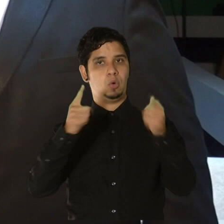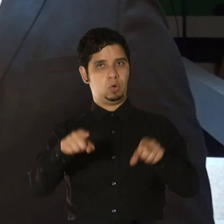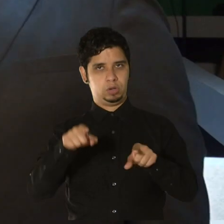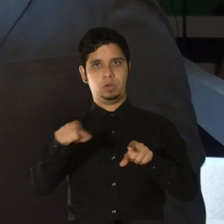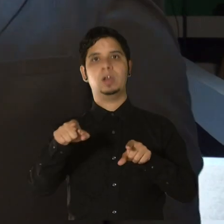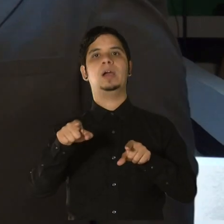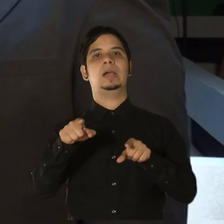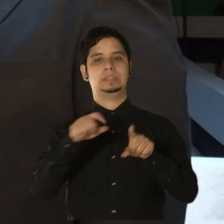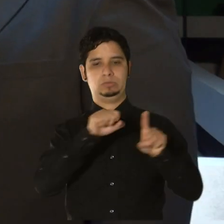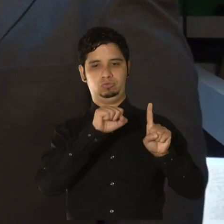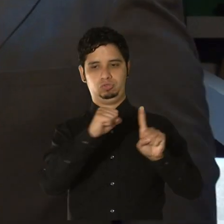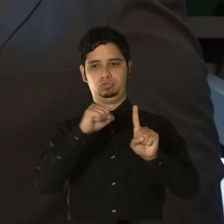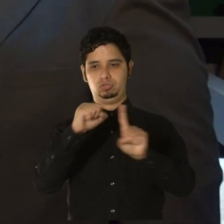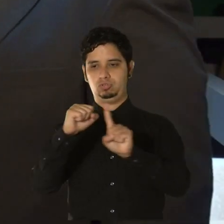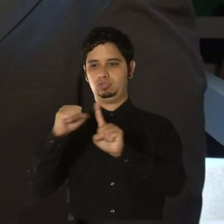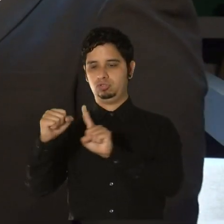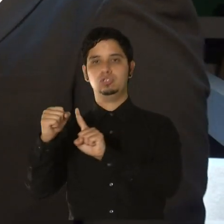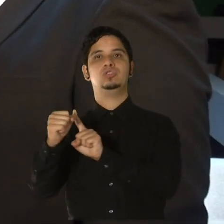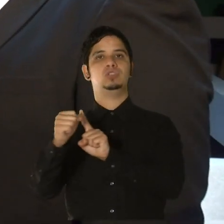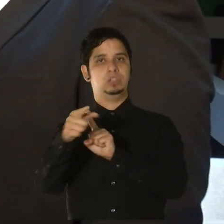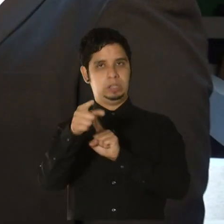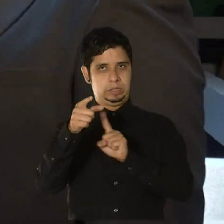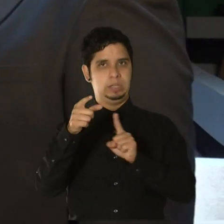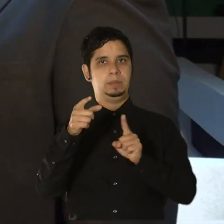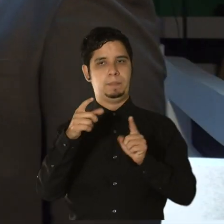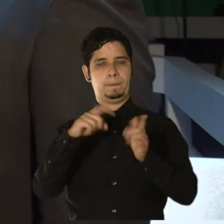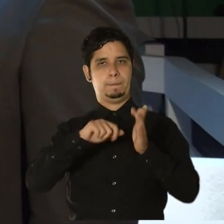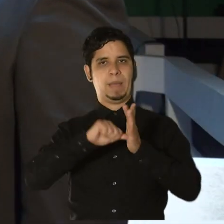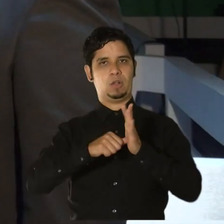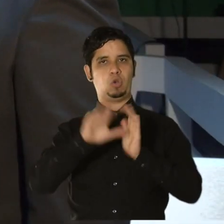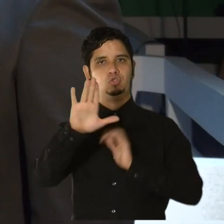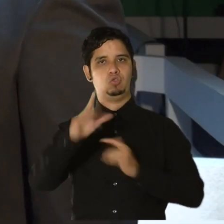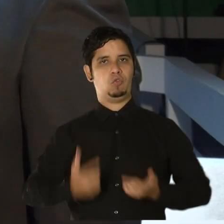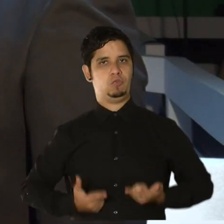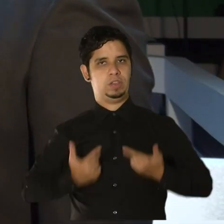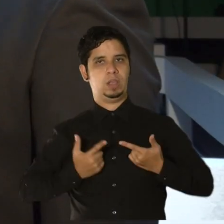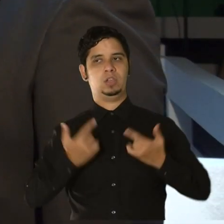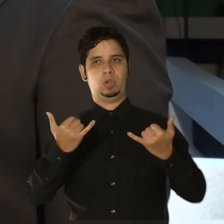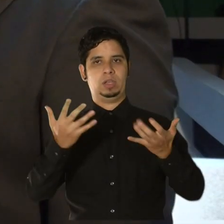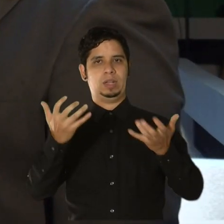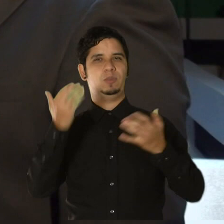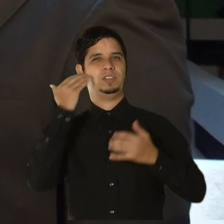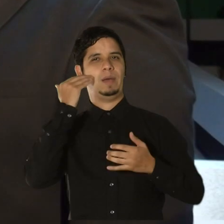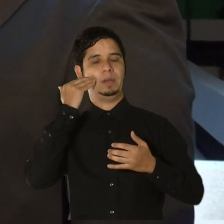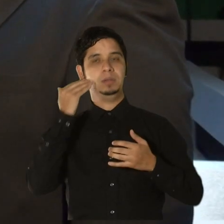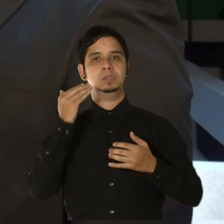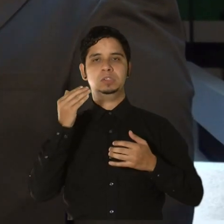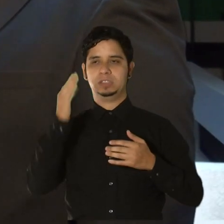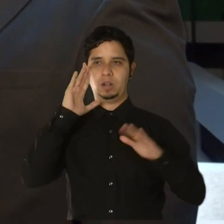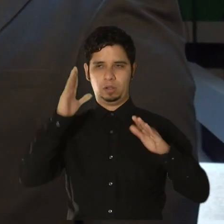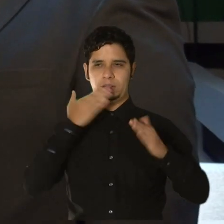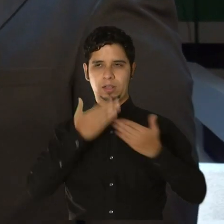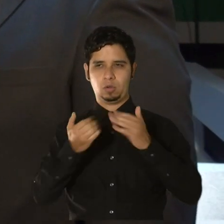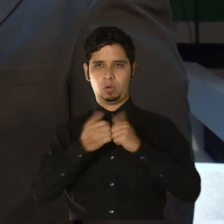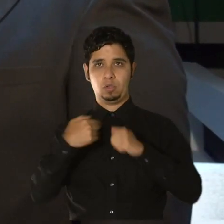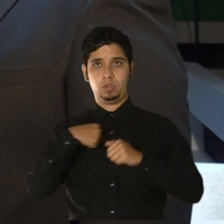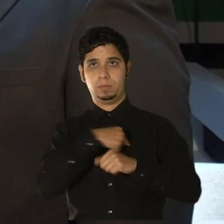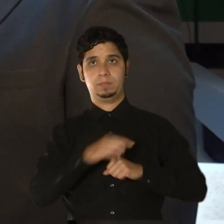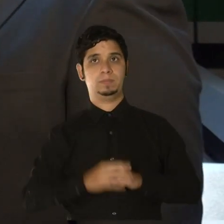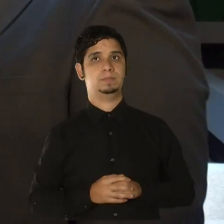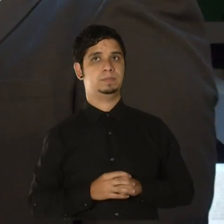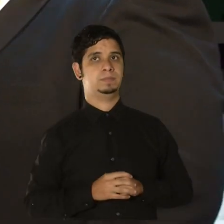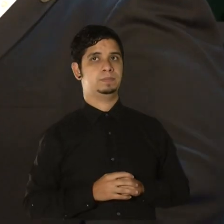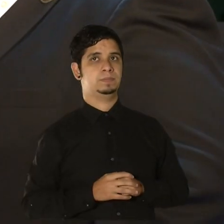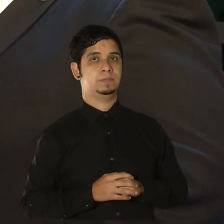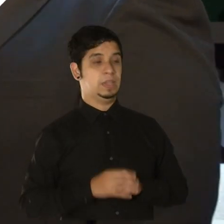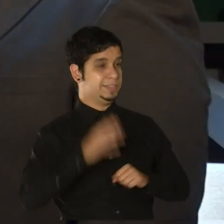sinnúmero de circunstancias que le marcó su vida y que hoy quisiéramos conocer un poco en este programa. Saludos, qué bueno que estés con nosotros. Gracias, saludos igualmente. Cuéntanos un